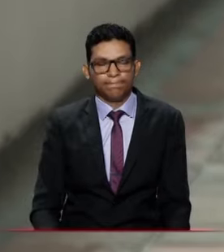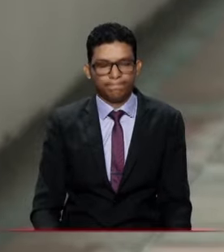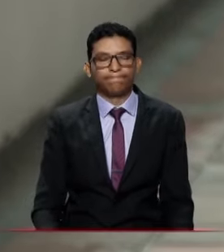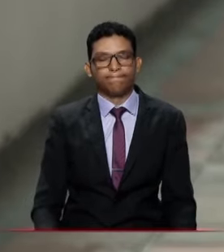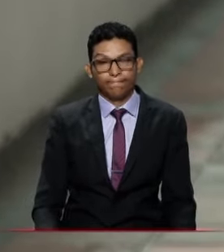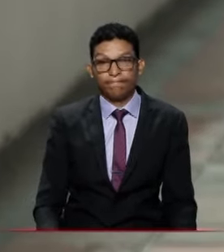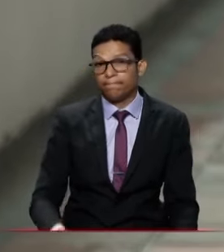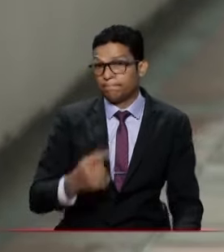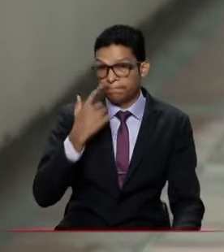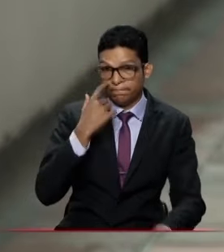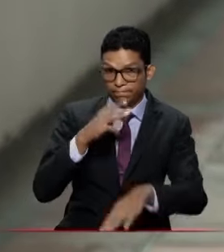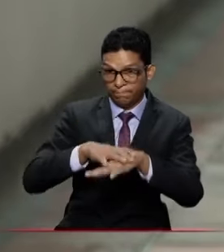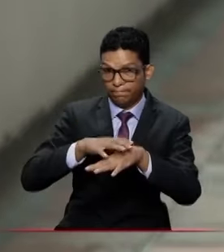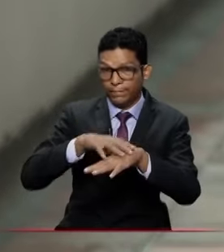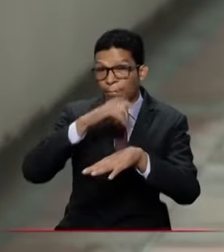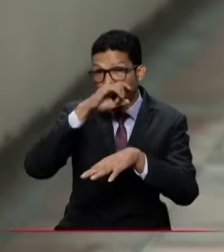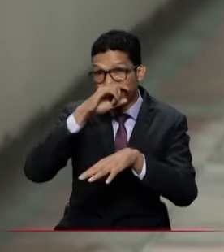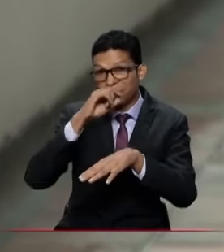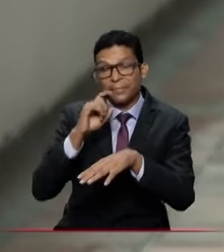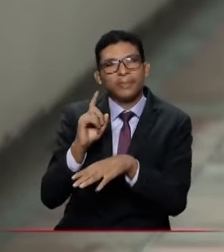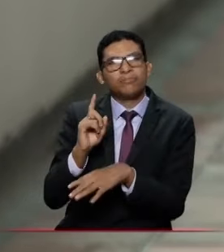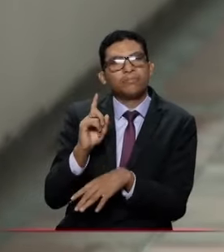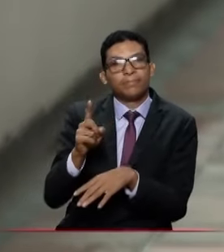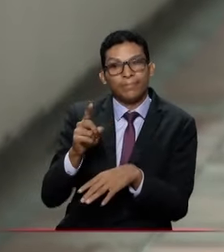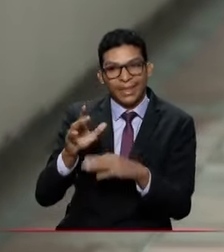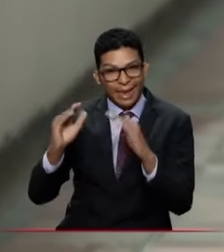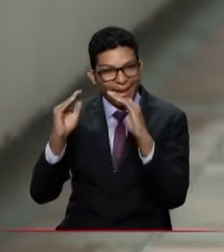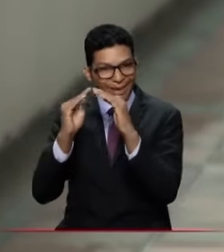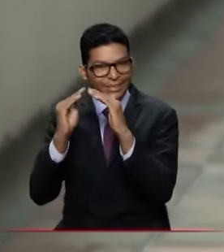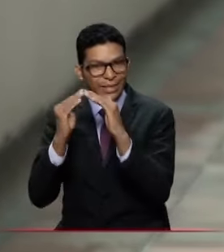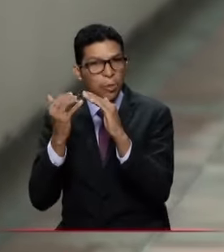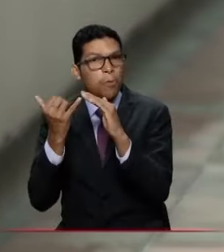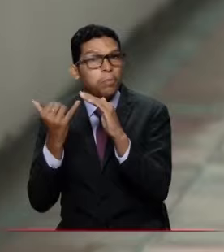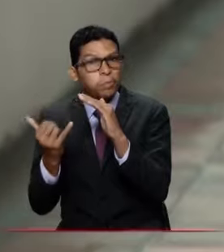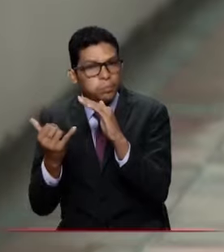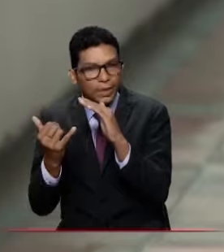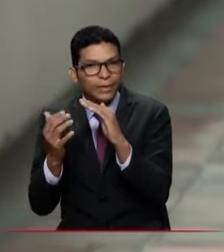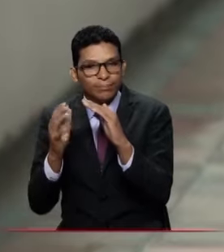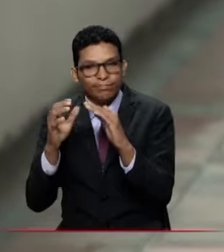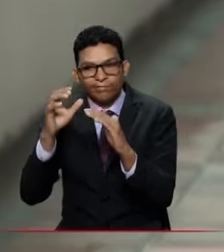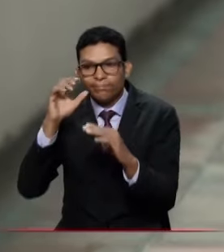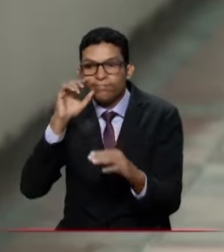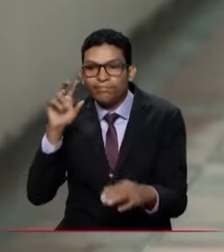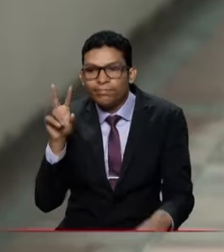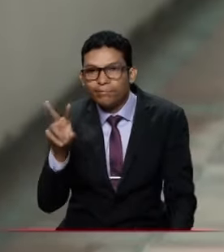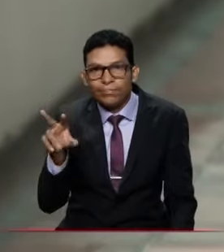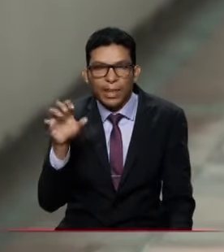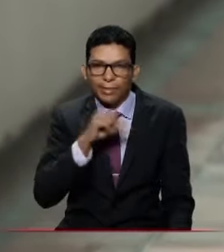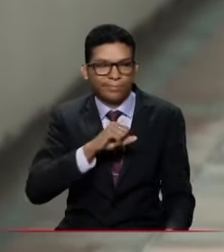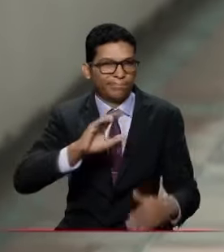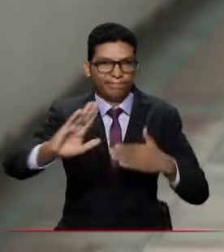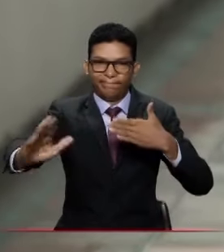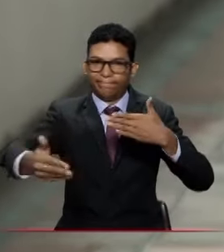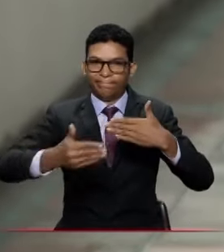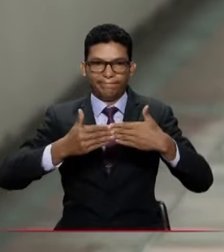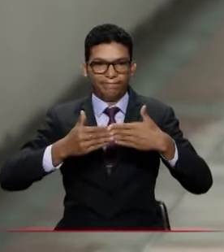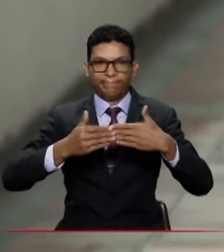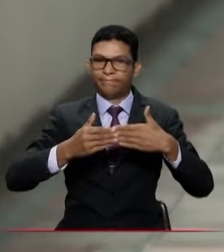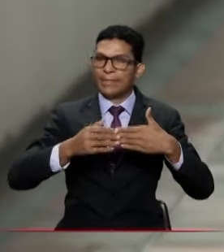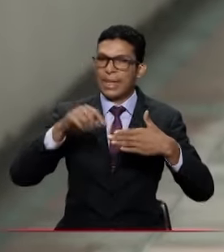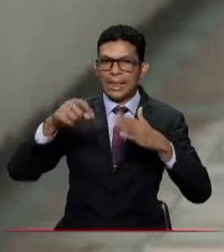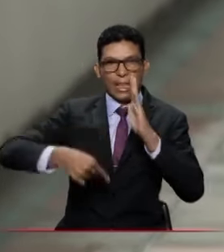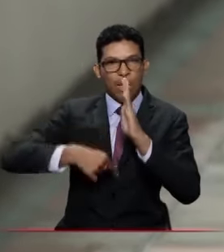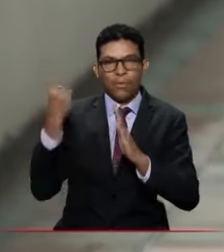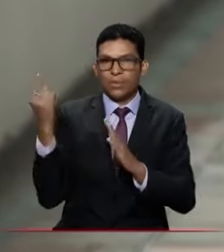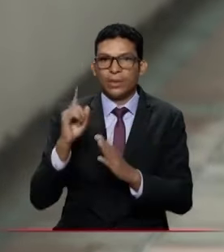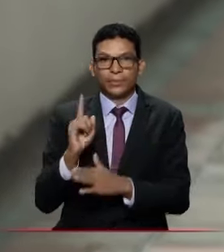Hay que señalar que el establecimiento donde fue sorprendido este hombre con la menor de edad fue clausurado por las